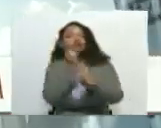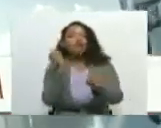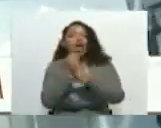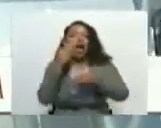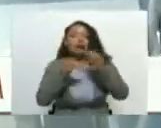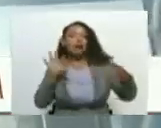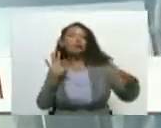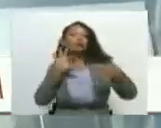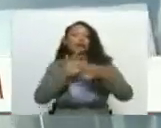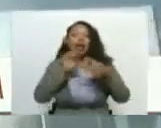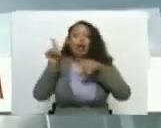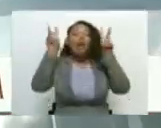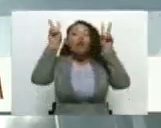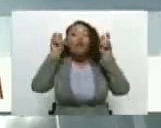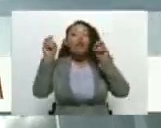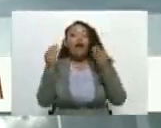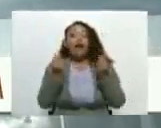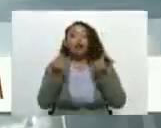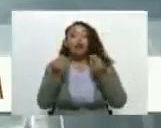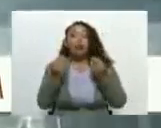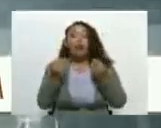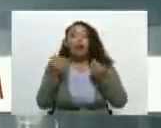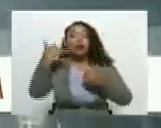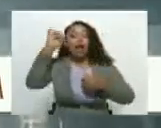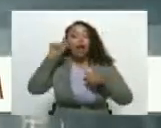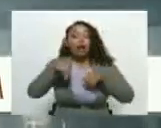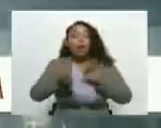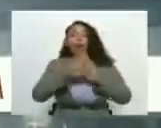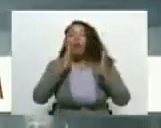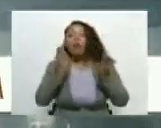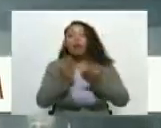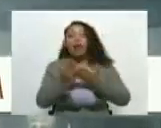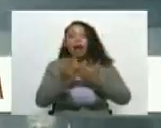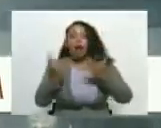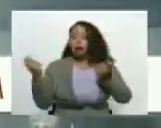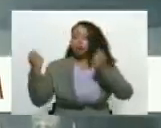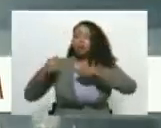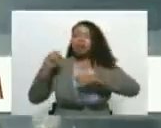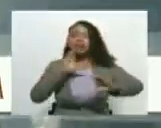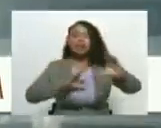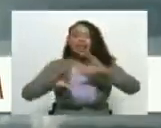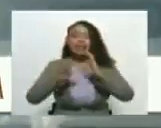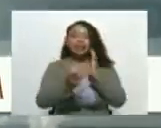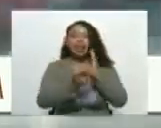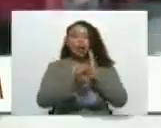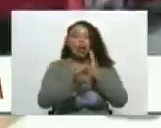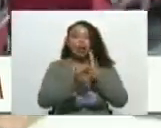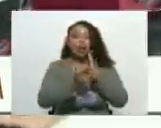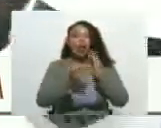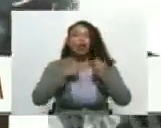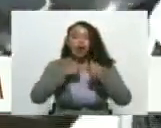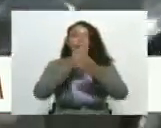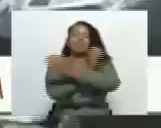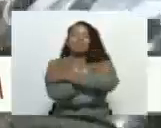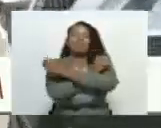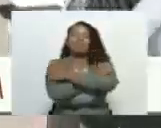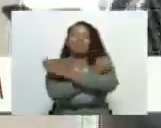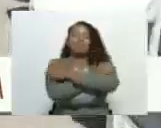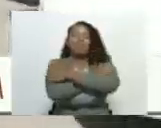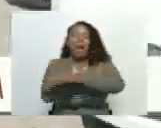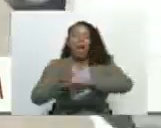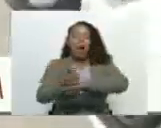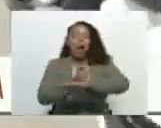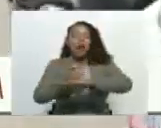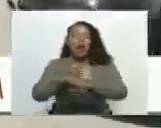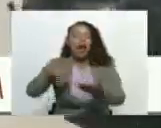alianzas con esas nuevas economías emergentes que hay en el mundo, a apostar a la ciencia, a la tecnología. Así que yo felicito al gobierno